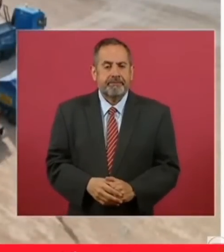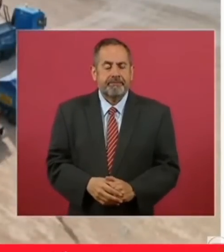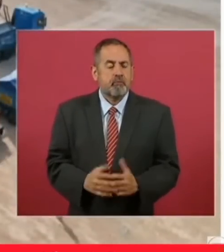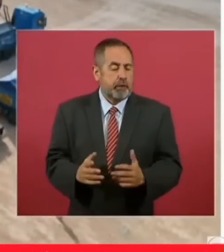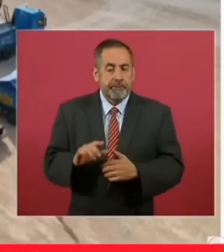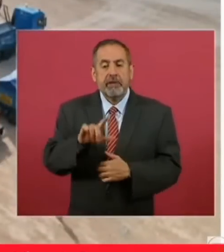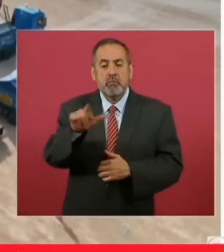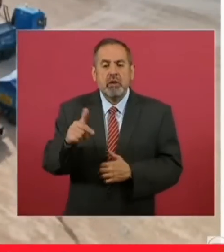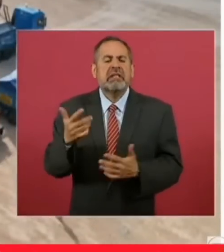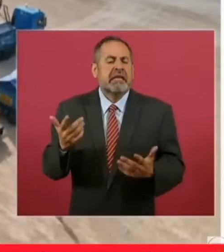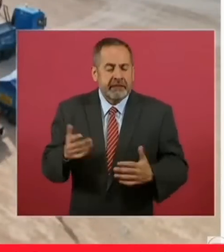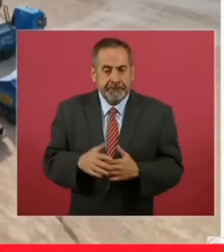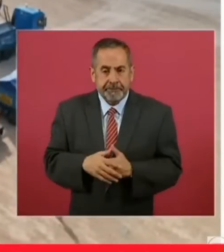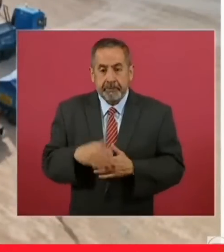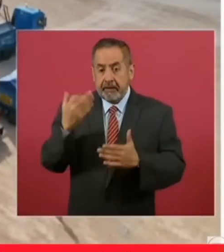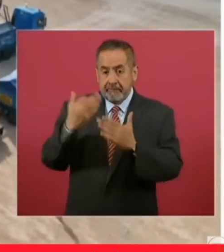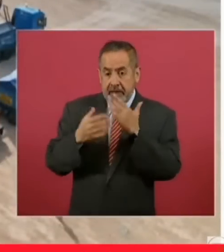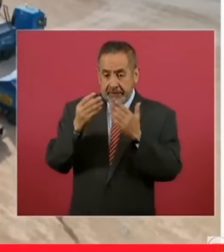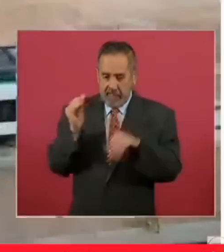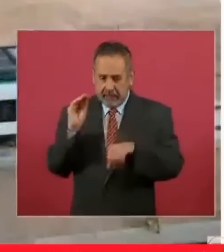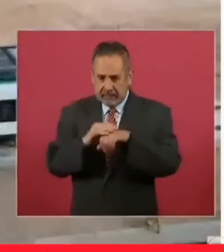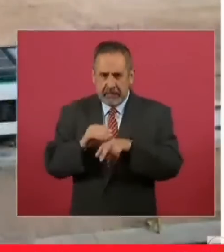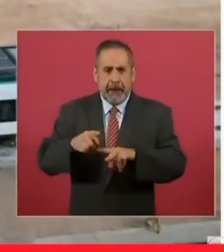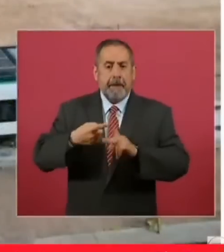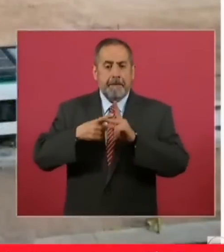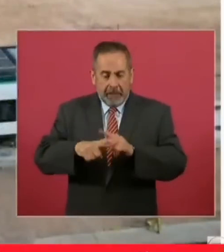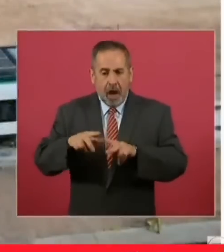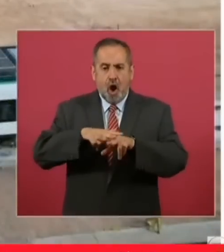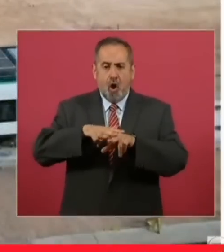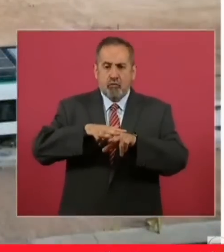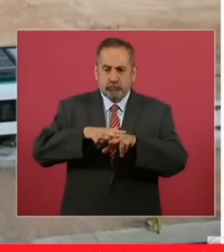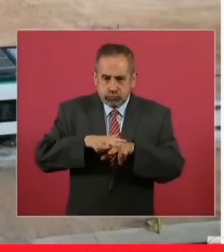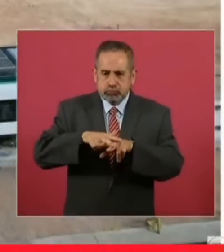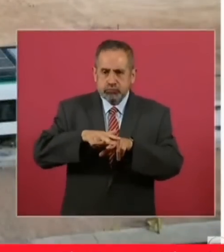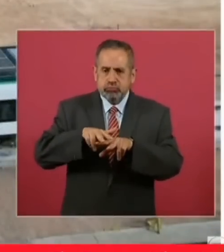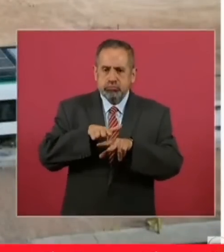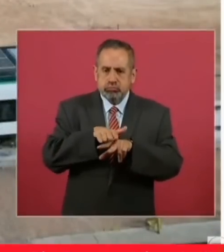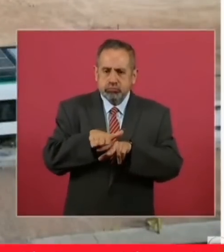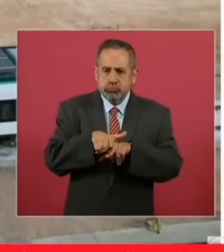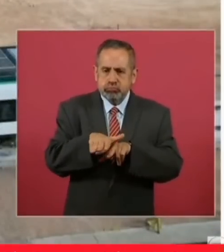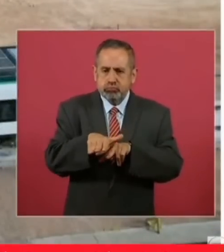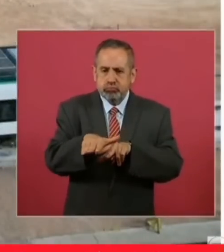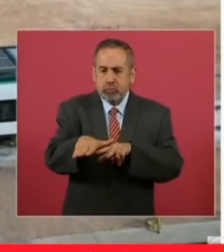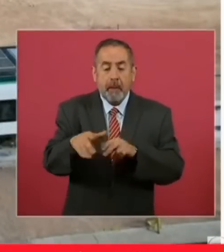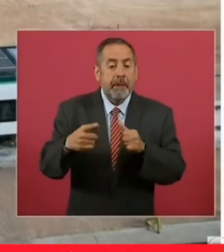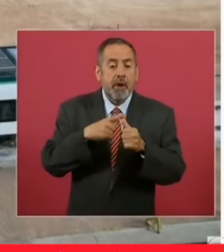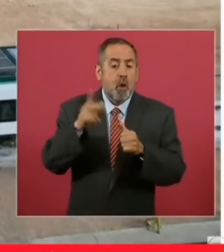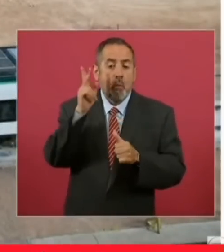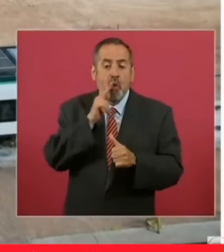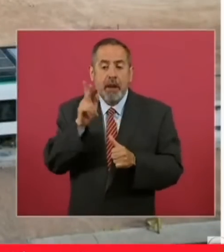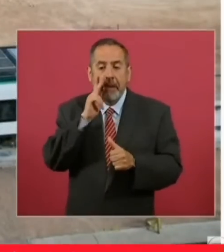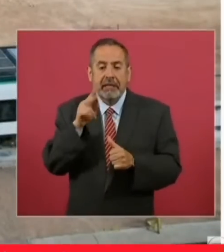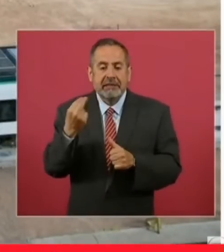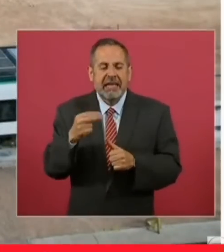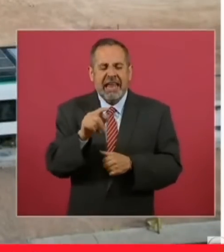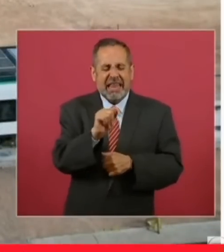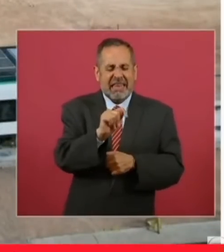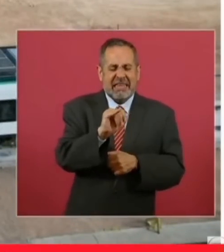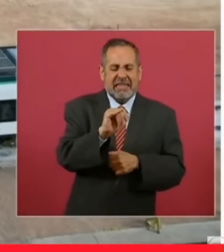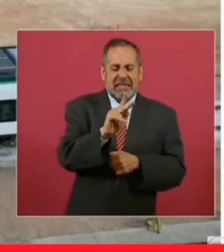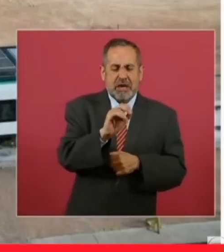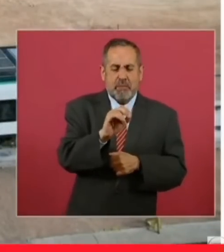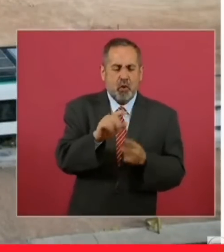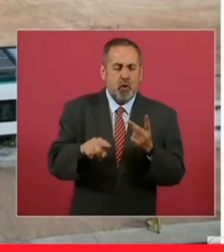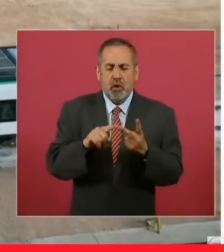sigue? Sigue el programa de validación y puesta en marcha. Tenemos 2 tipos de pruebas. Las pruebas tipo y las pruebas